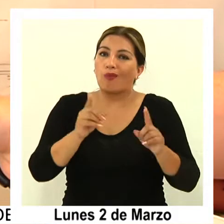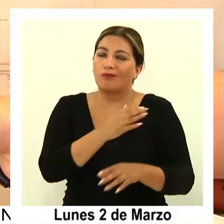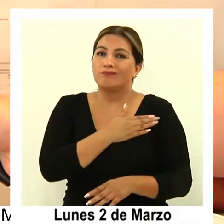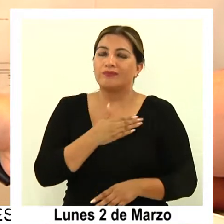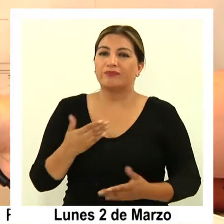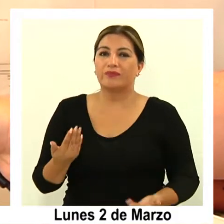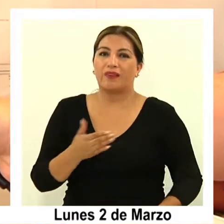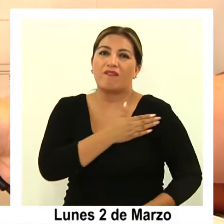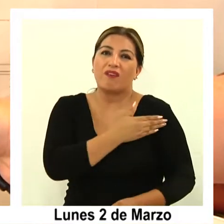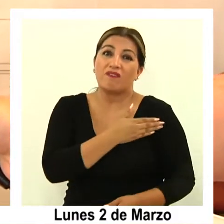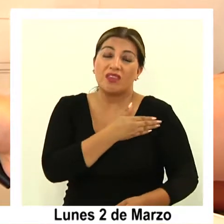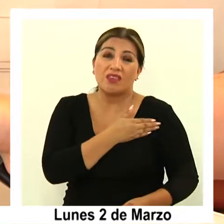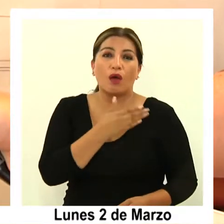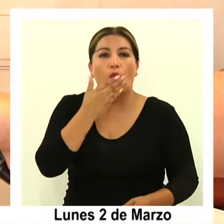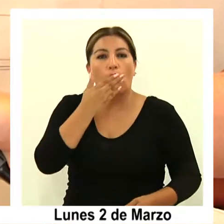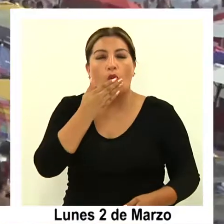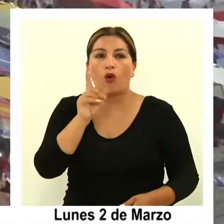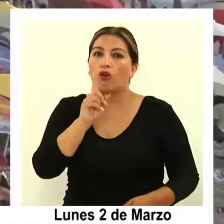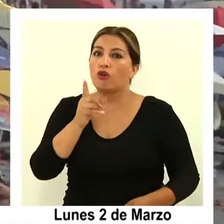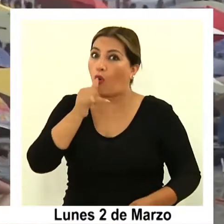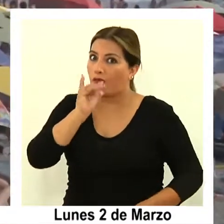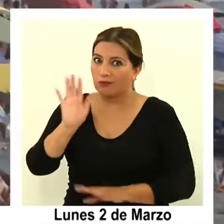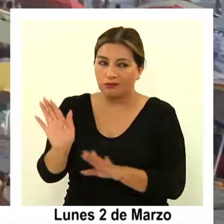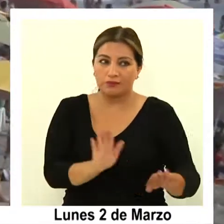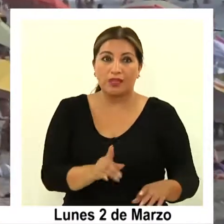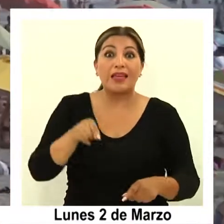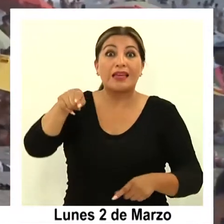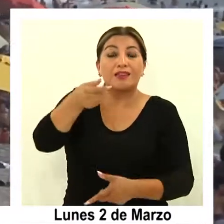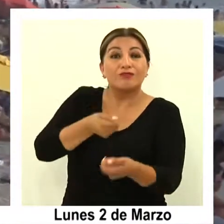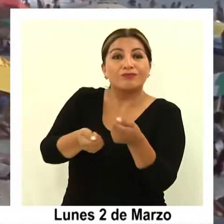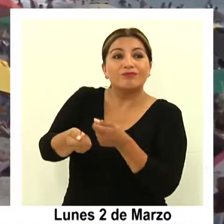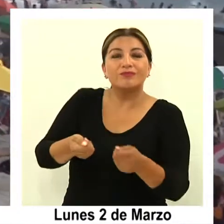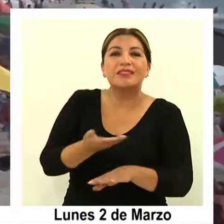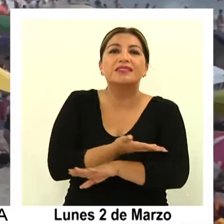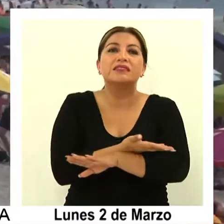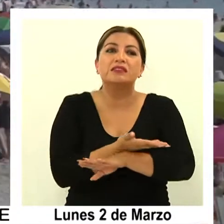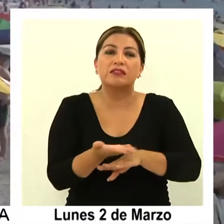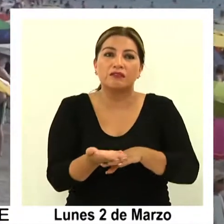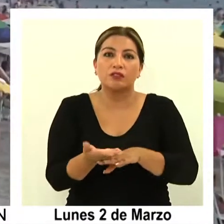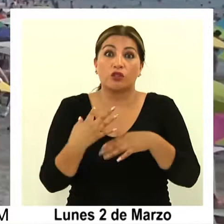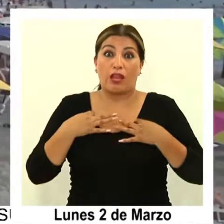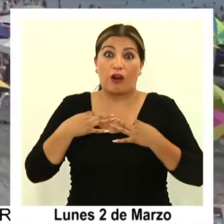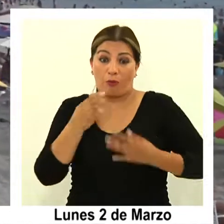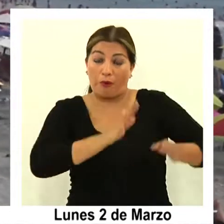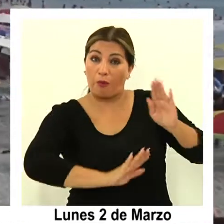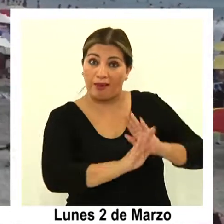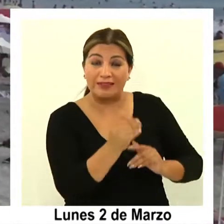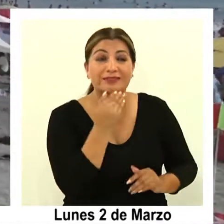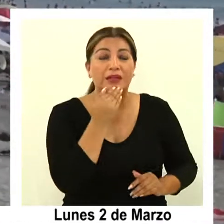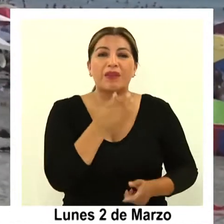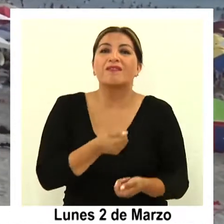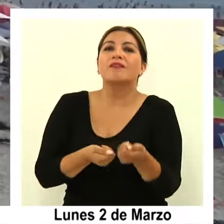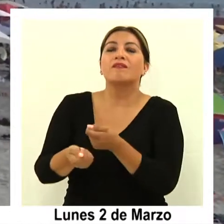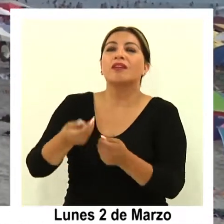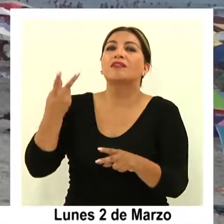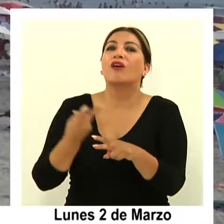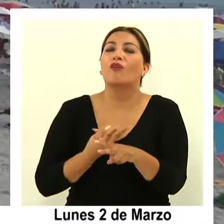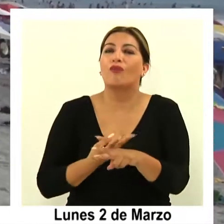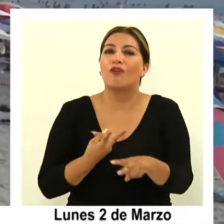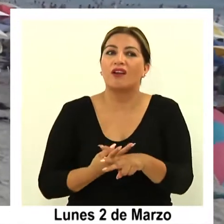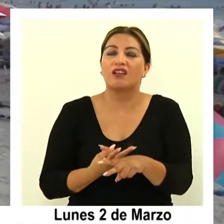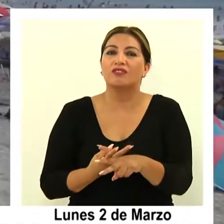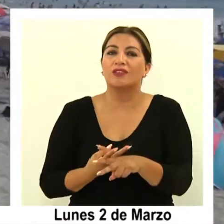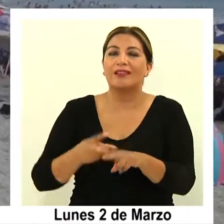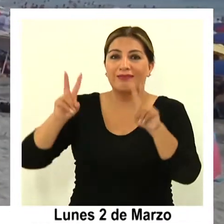algunos bebestibles que no son alcohol. En los stands se puede ofrecer servicios de guardarropía así como venta o